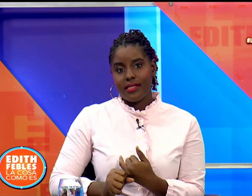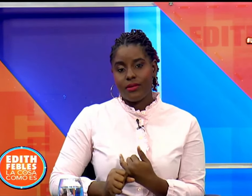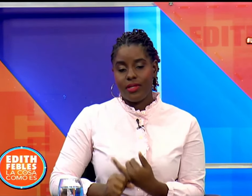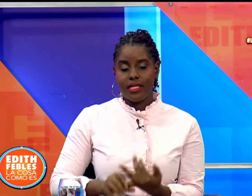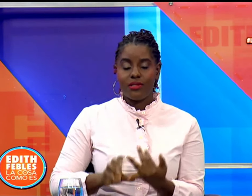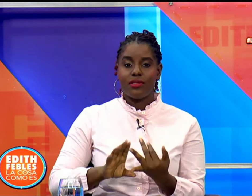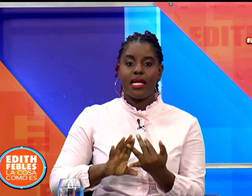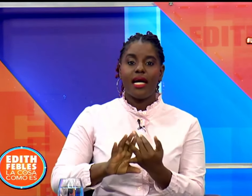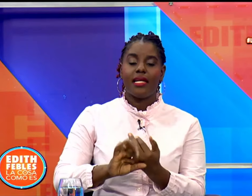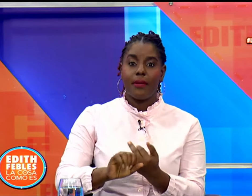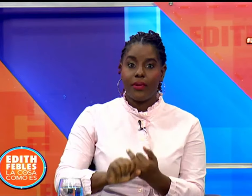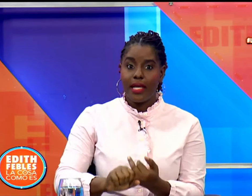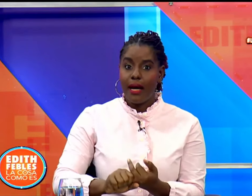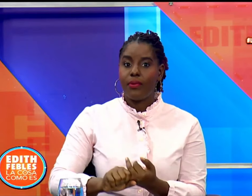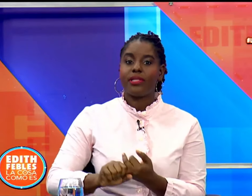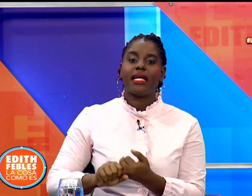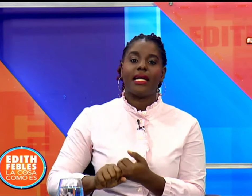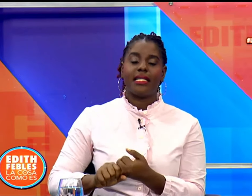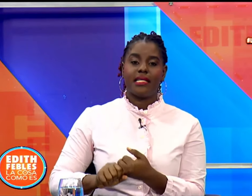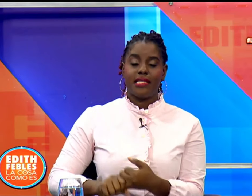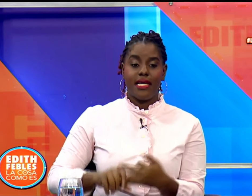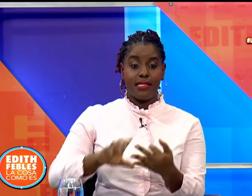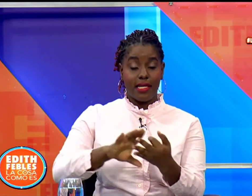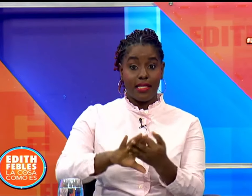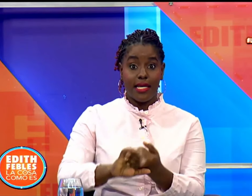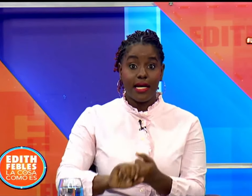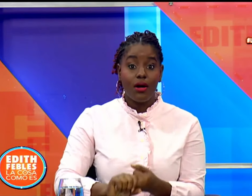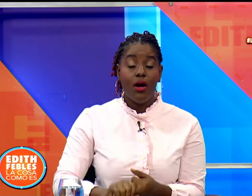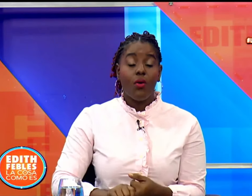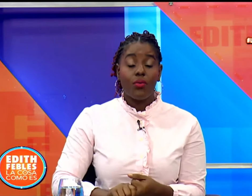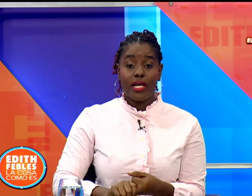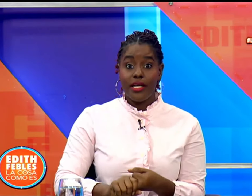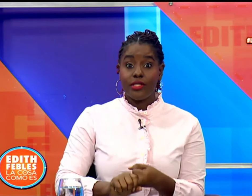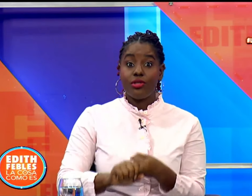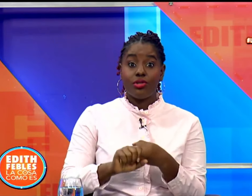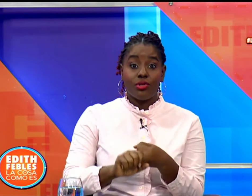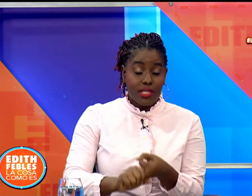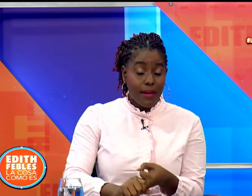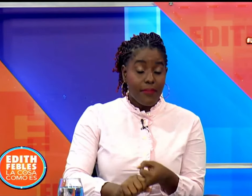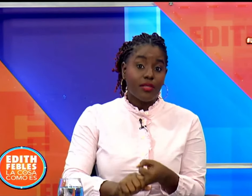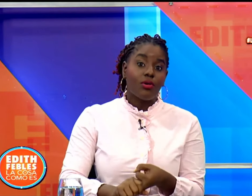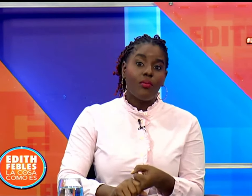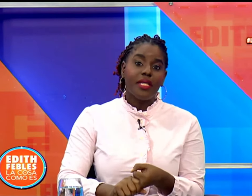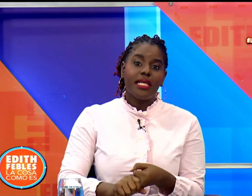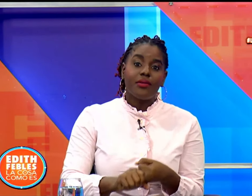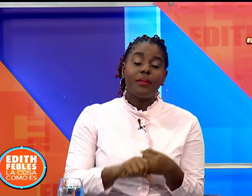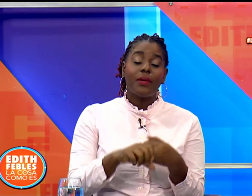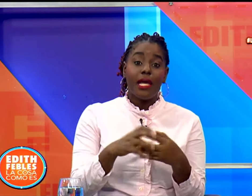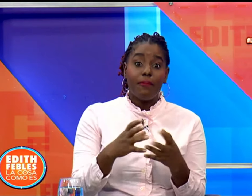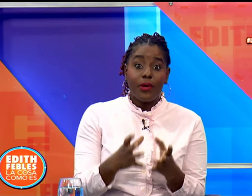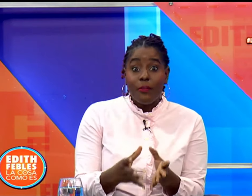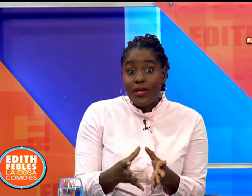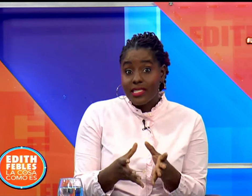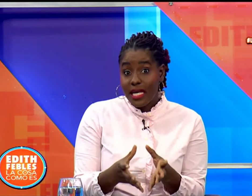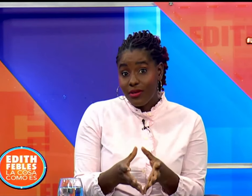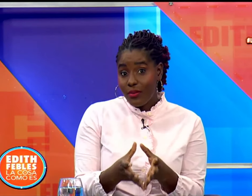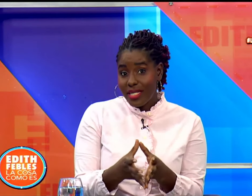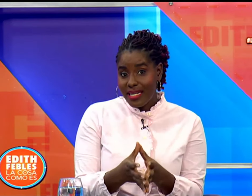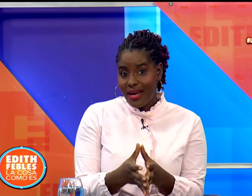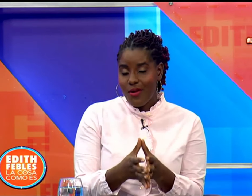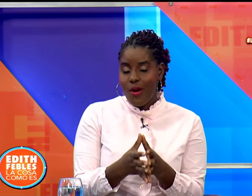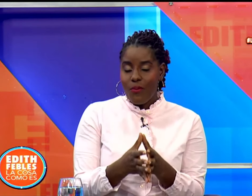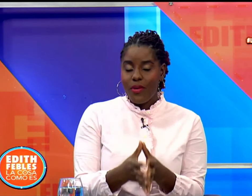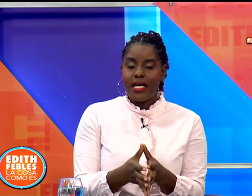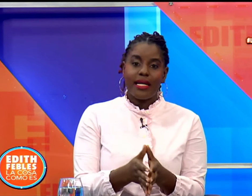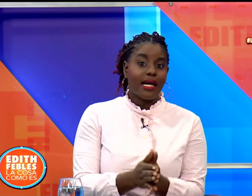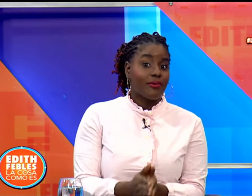tesorería de la Seguridad Social, de que puedan aportar a la TSS, que tengan un registro y todo sea más documentado y que el propio Estado